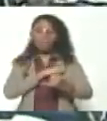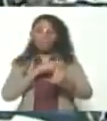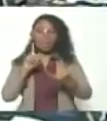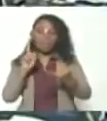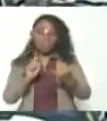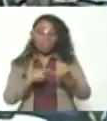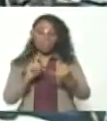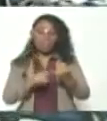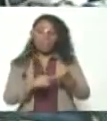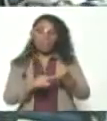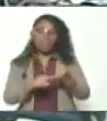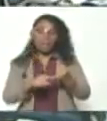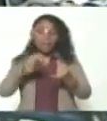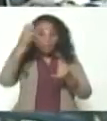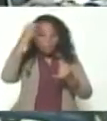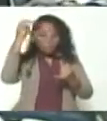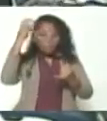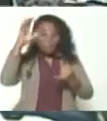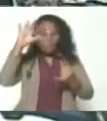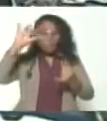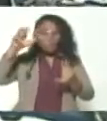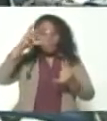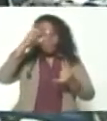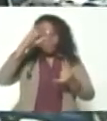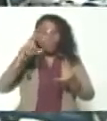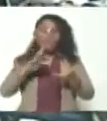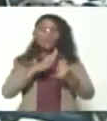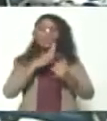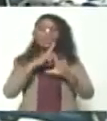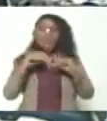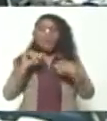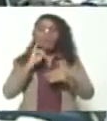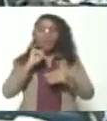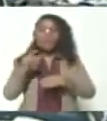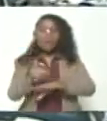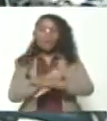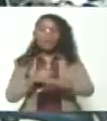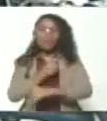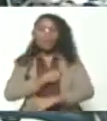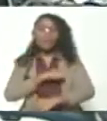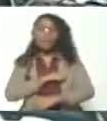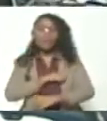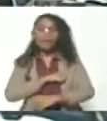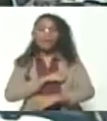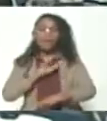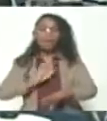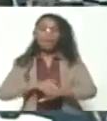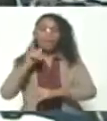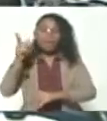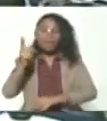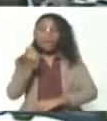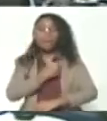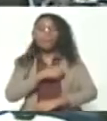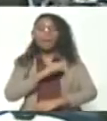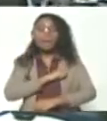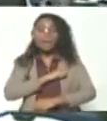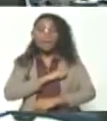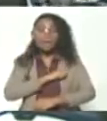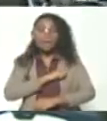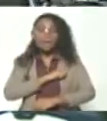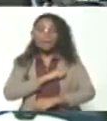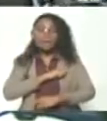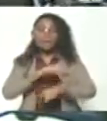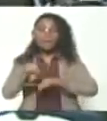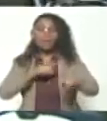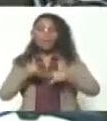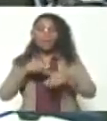orientado al canciller de la República que traslade toda la información al gobierno de España, porque desde Madrid, España, se coordina